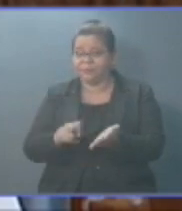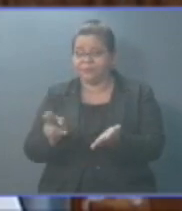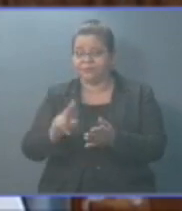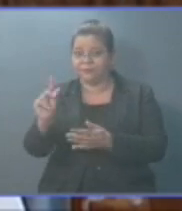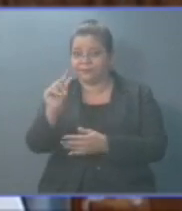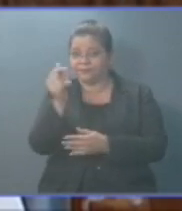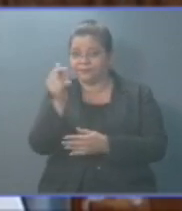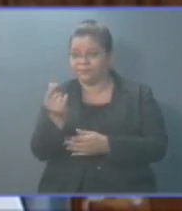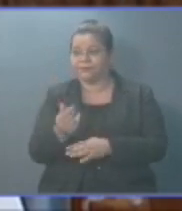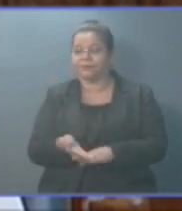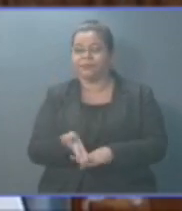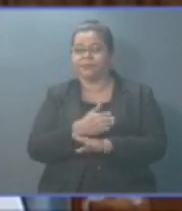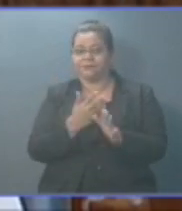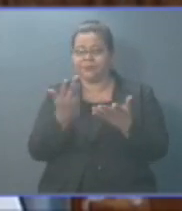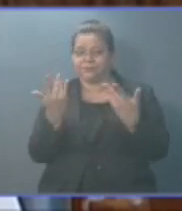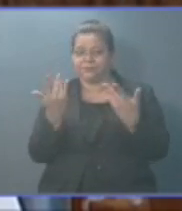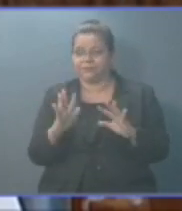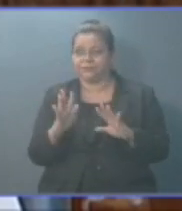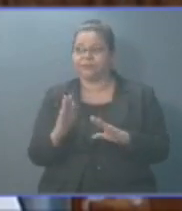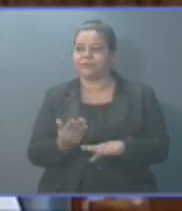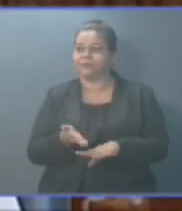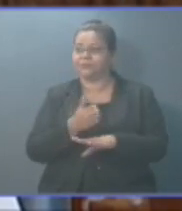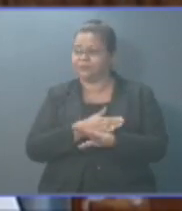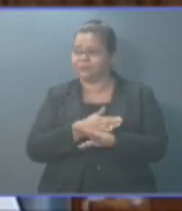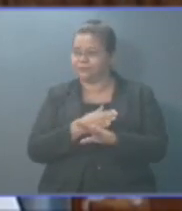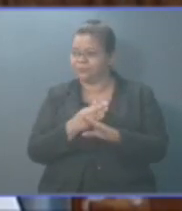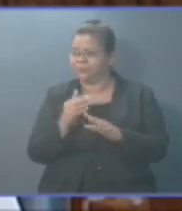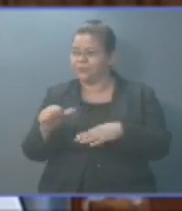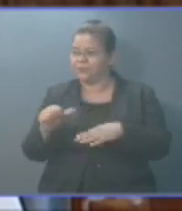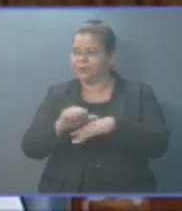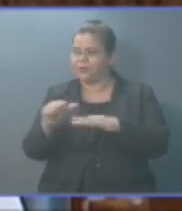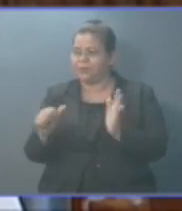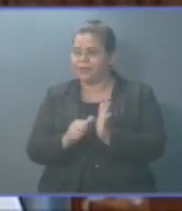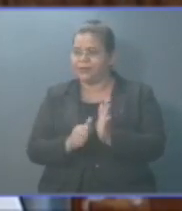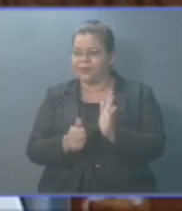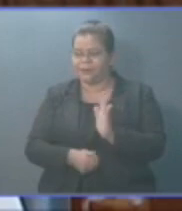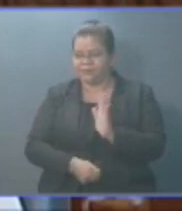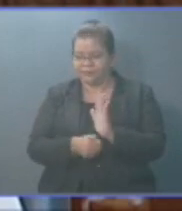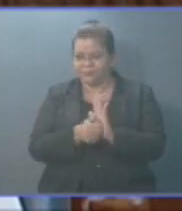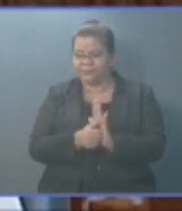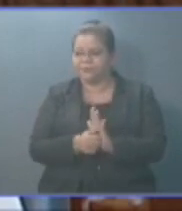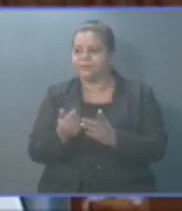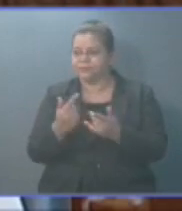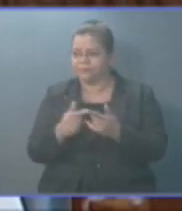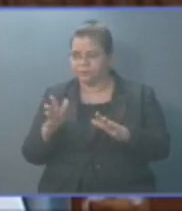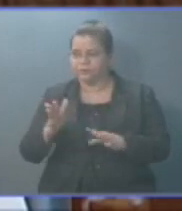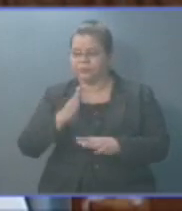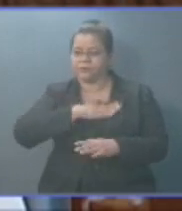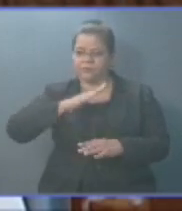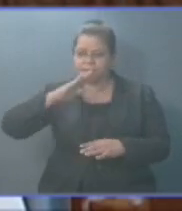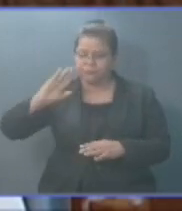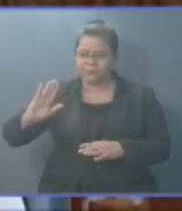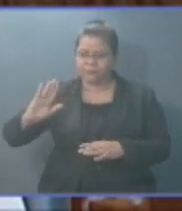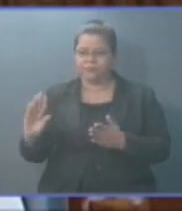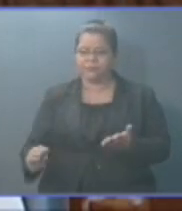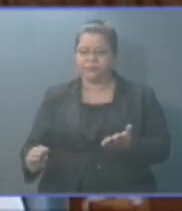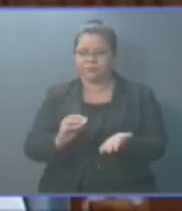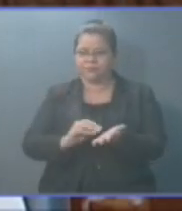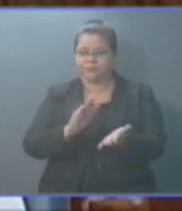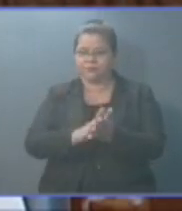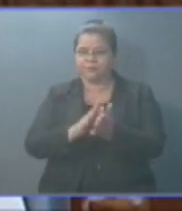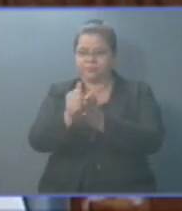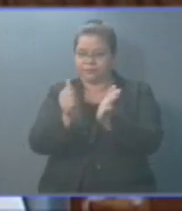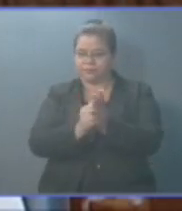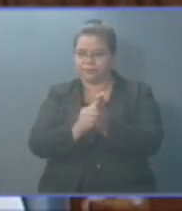mencionado, que ha sido sometido a esta Asamblea, para lo cual se ha dado cumplimiento a lo establecido en el